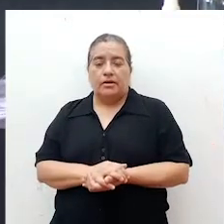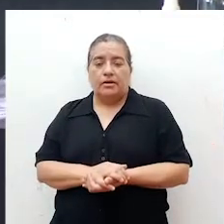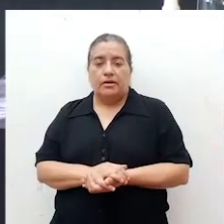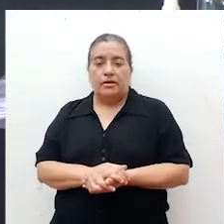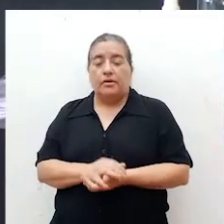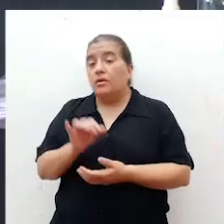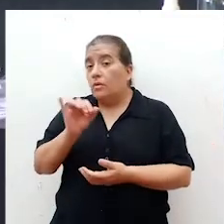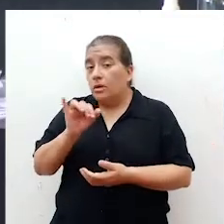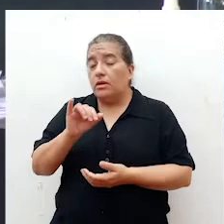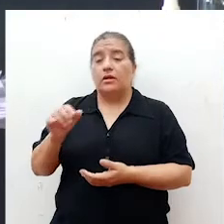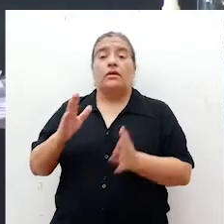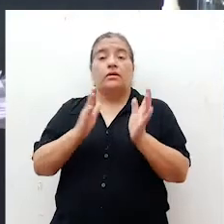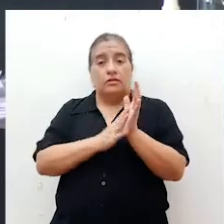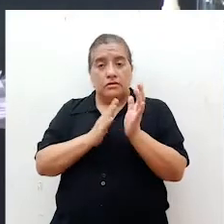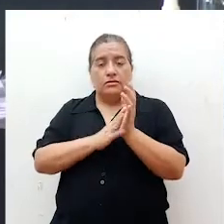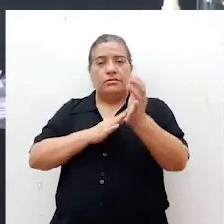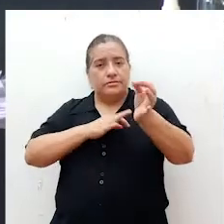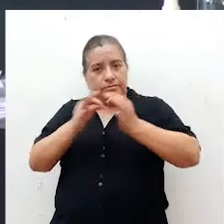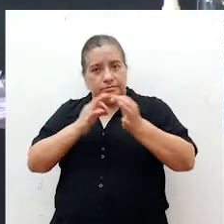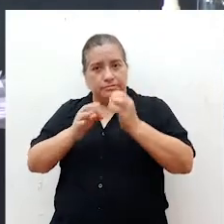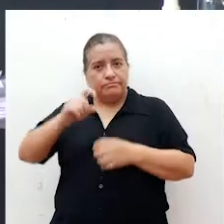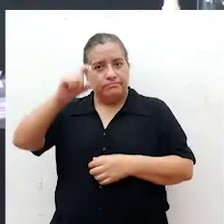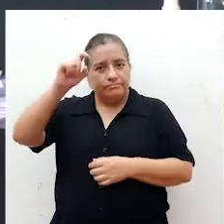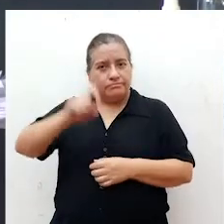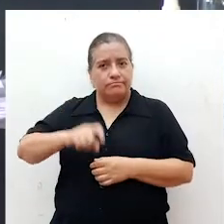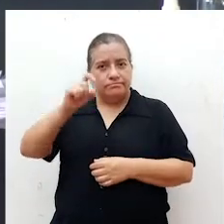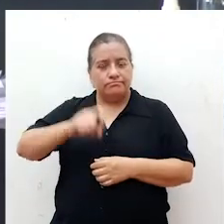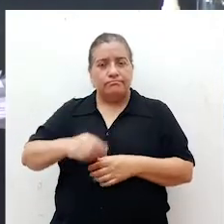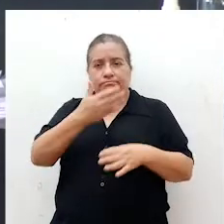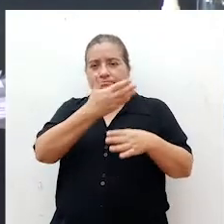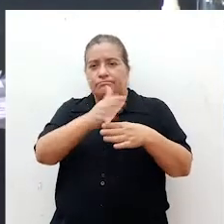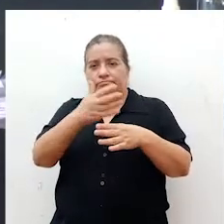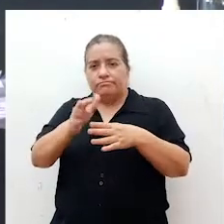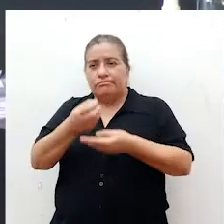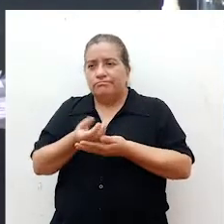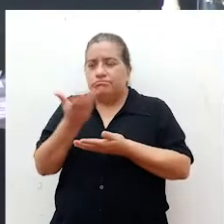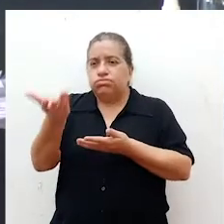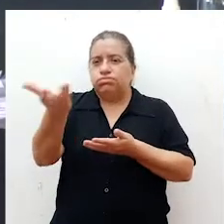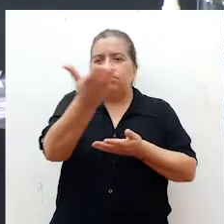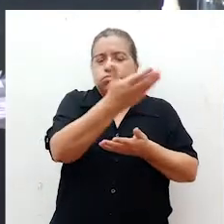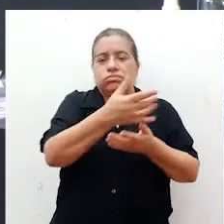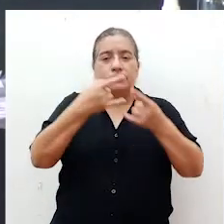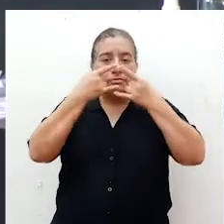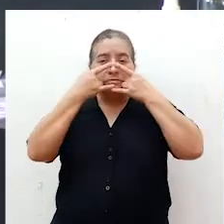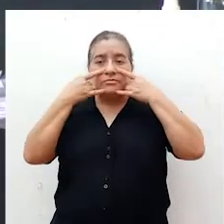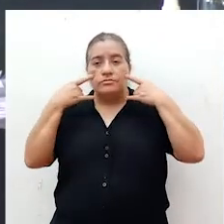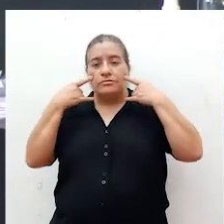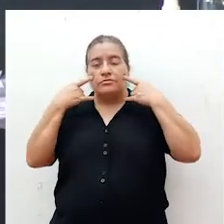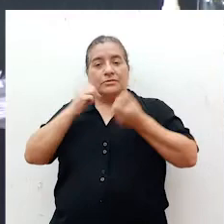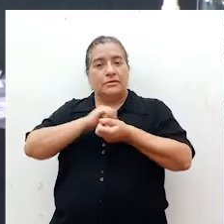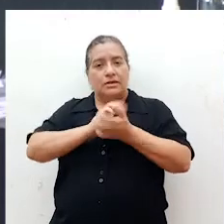Pero no solo eso. También tempranamente la Defensoría del Pueblo habló de la necesidad